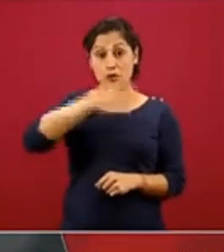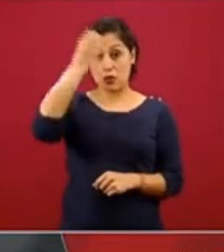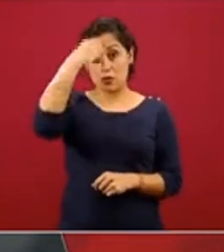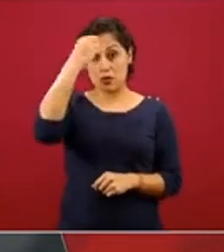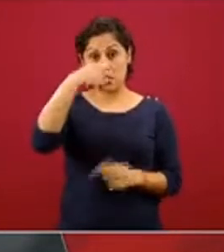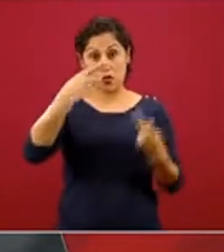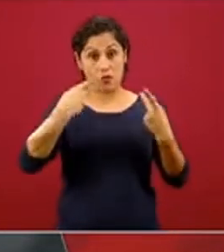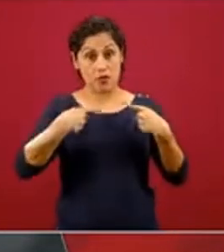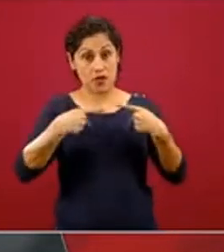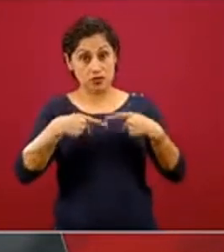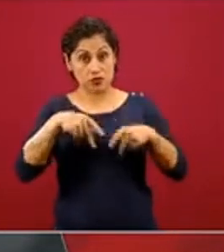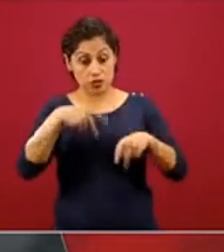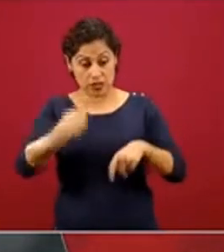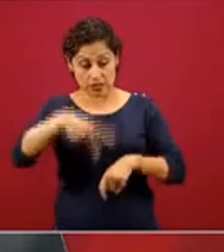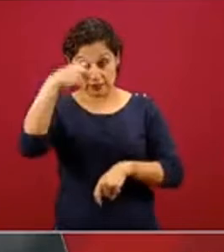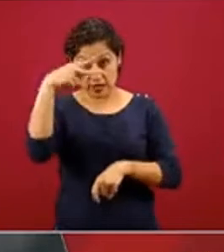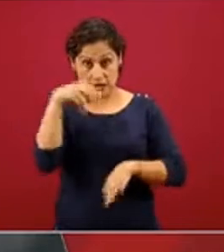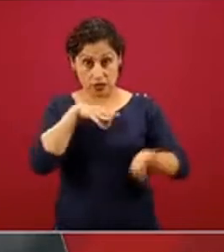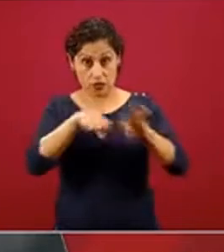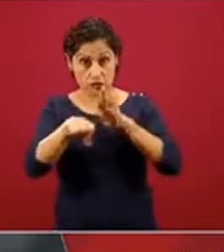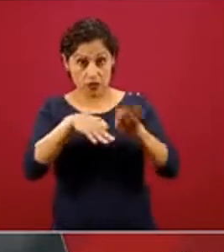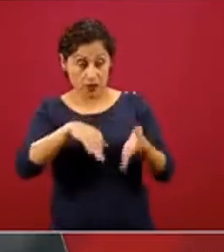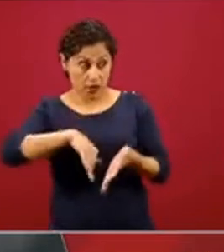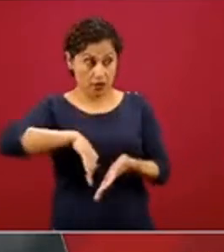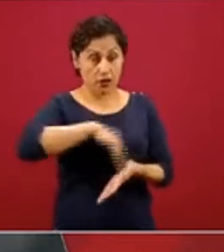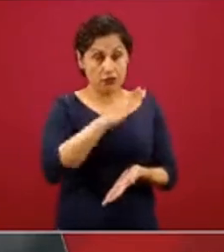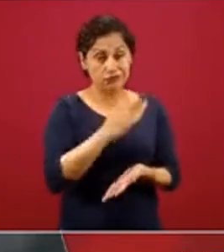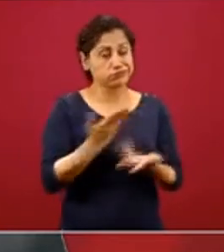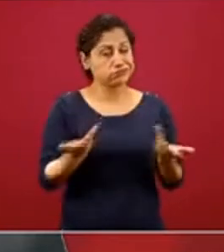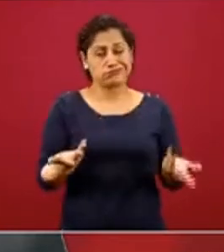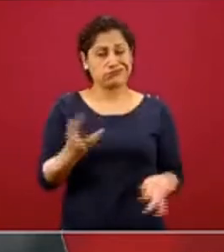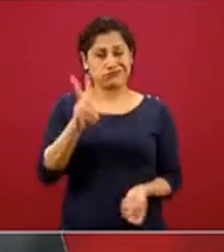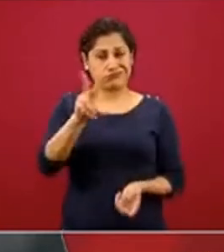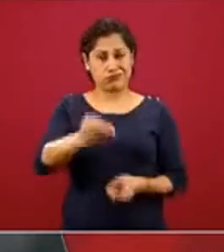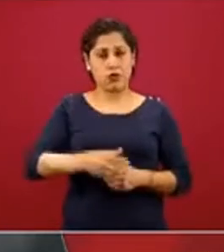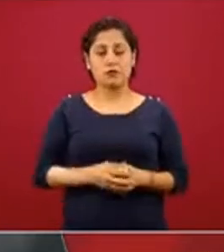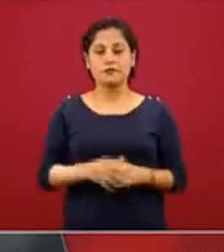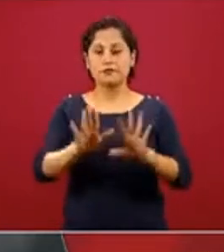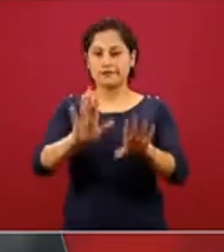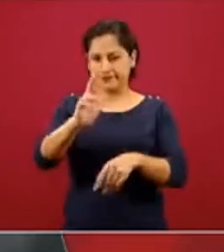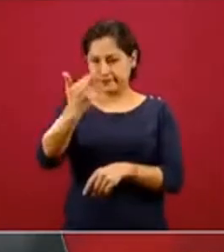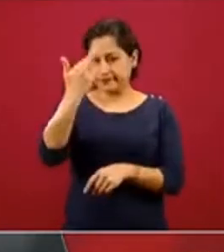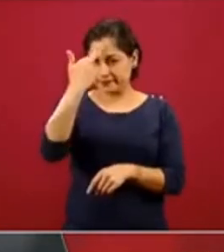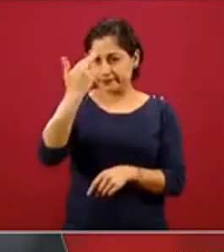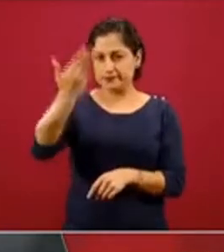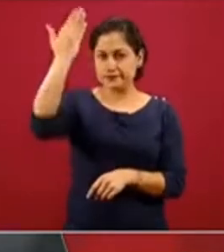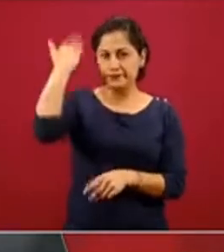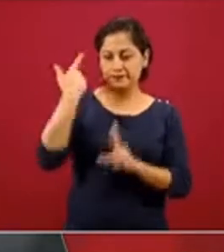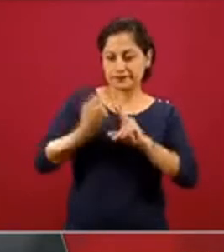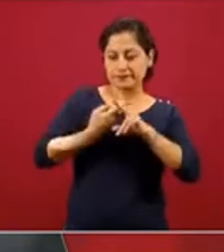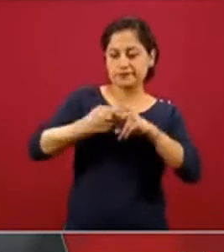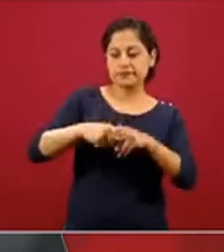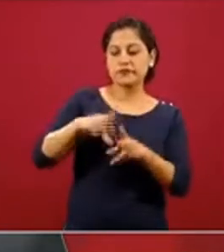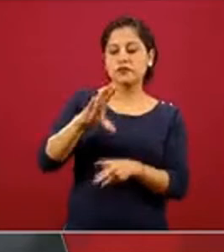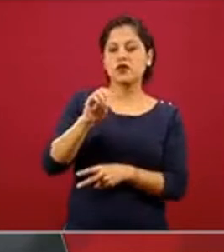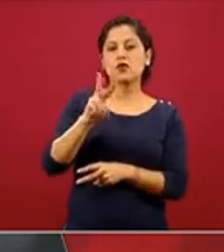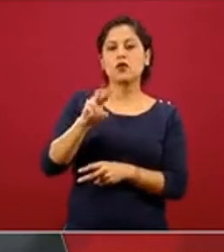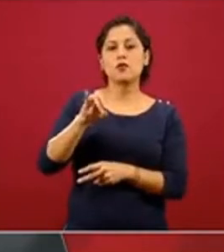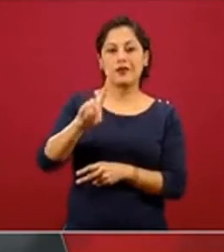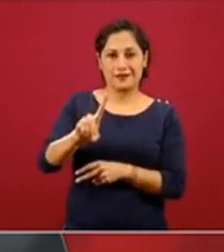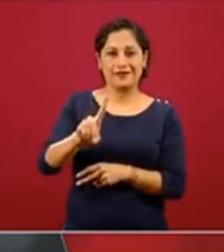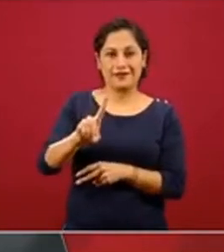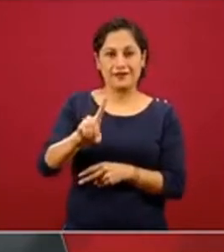las personas profesionistas de la salud en México. Recordarán ustedes que cuando empezó COVID, se abrió la convocatoria de médicos